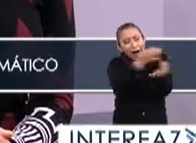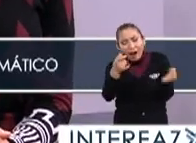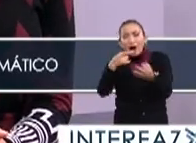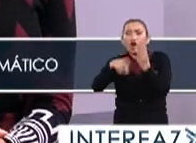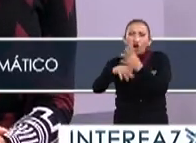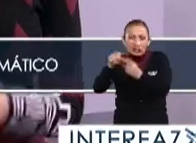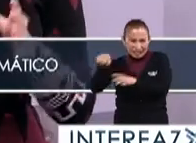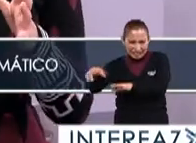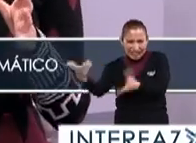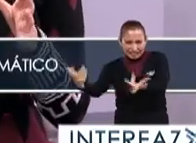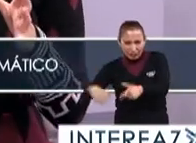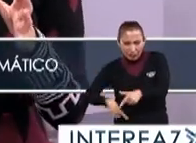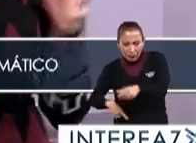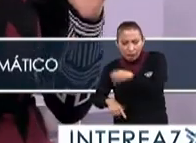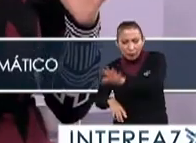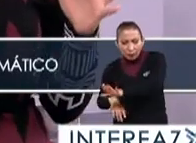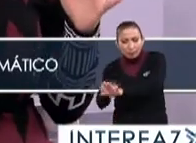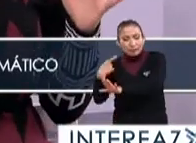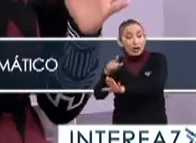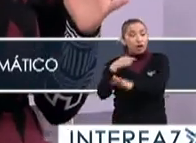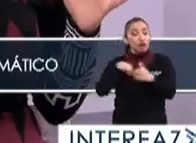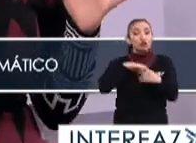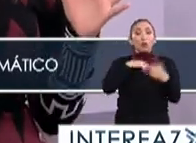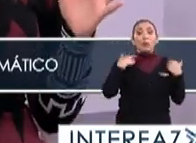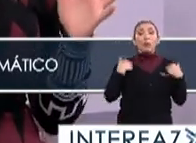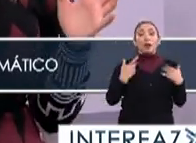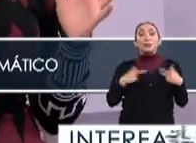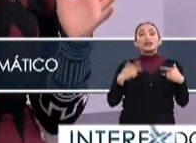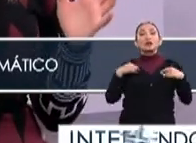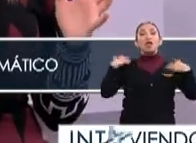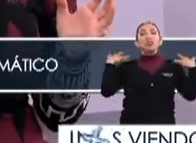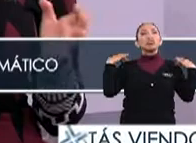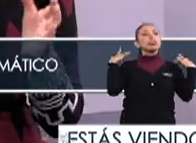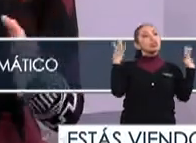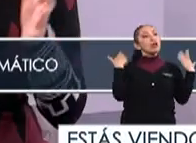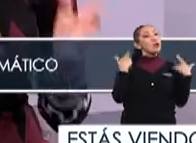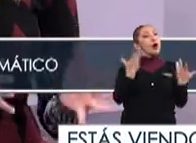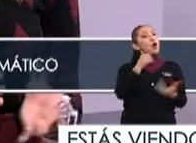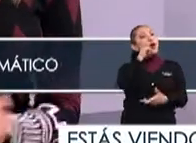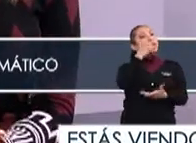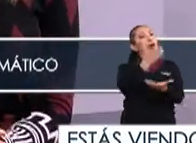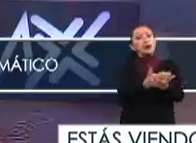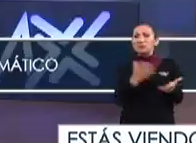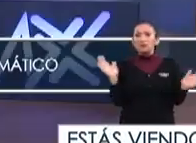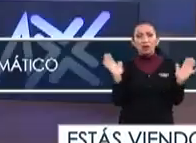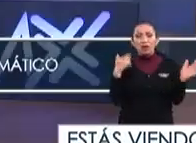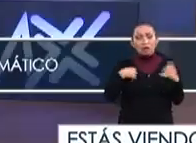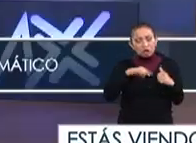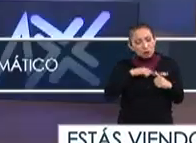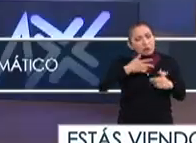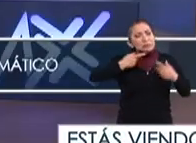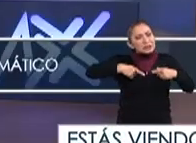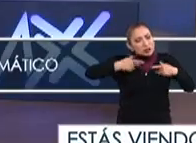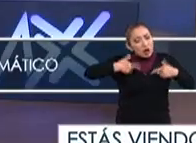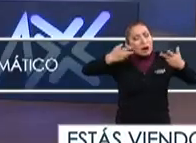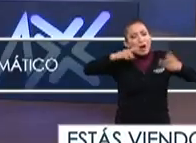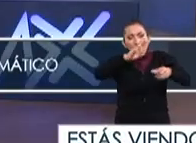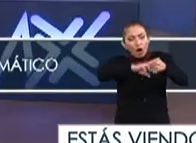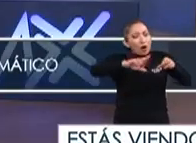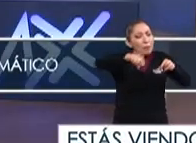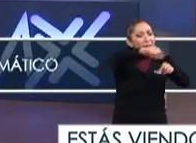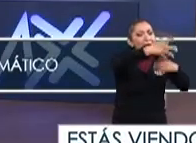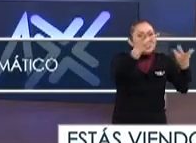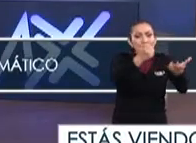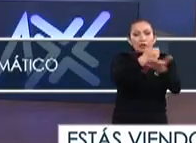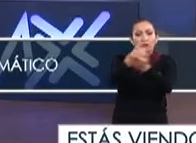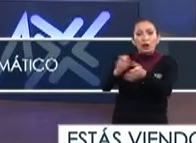internacionales, y eso parece que nos quita la responsabilidad a los ciudadanos, ¿no? ¿Qué tan importante es que nosotros participemos y en qué sentido podemos